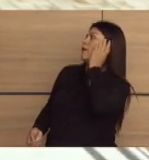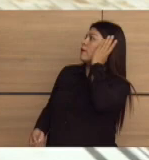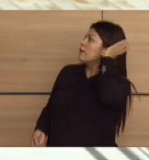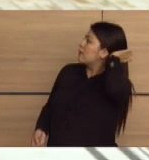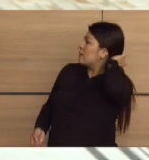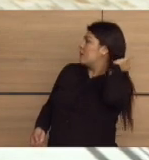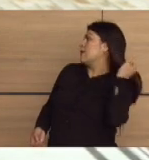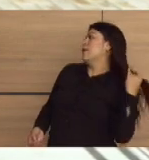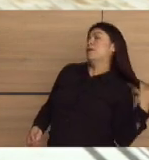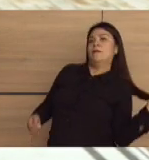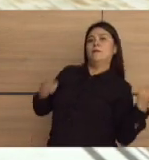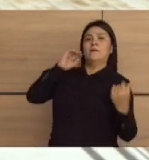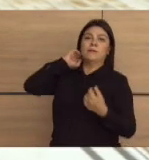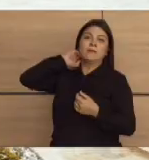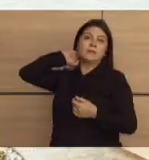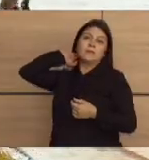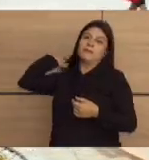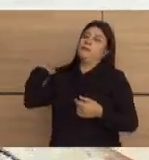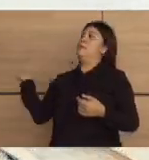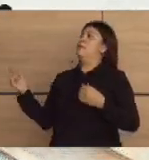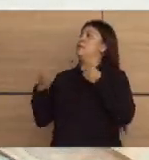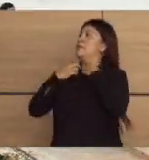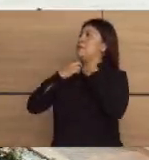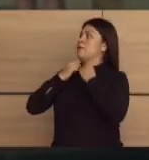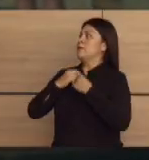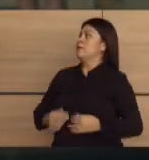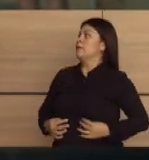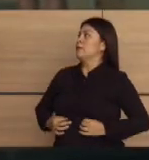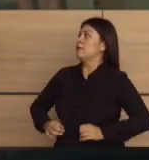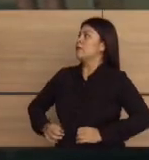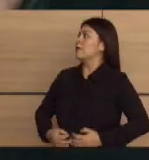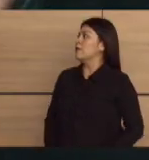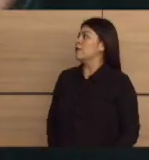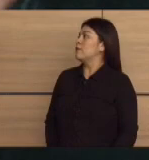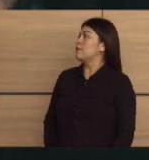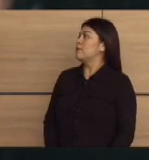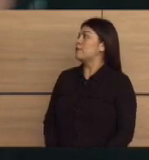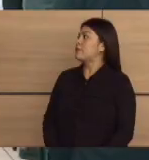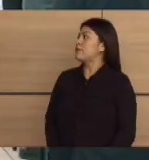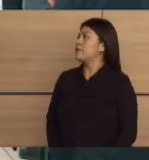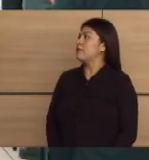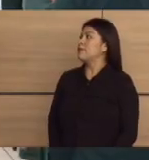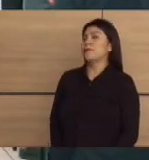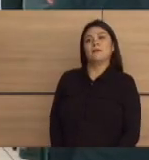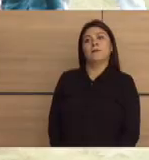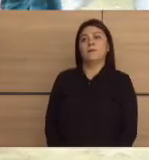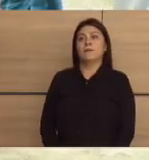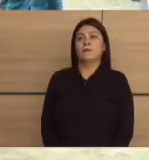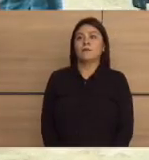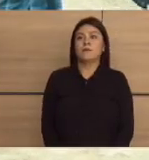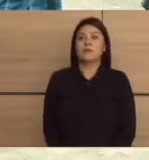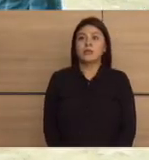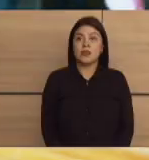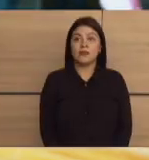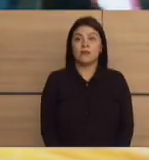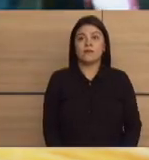La educación para un país es el motor del desarrollo y la educación debe ser construida a partir de la gente. Con